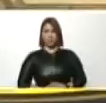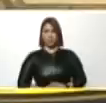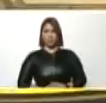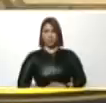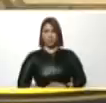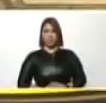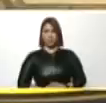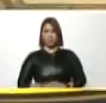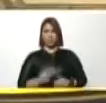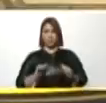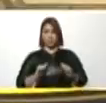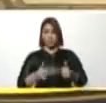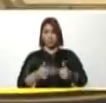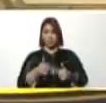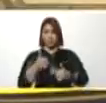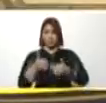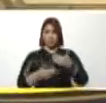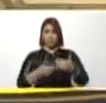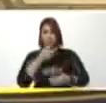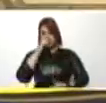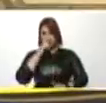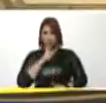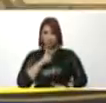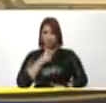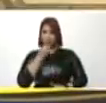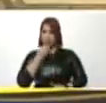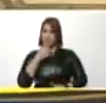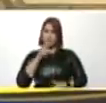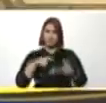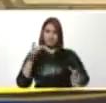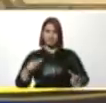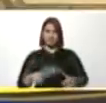el inicio de los años, bueno, la gente